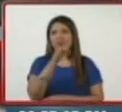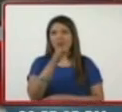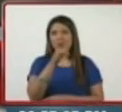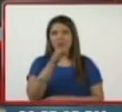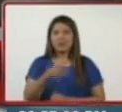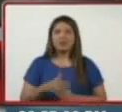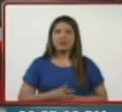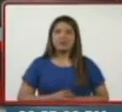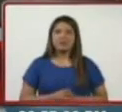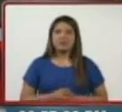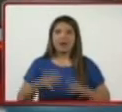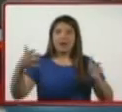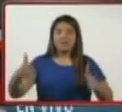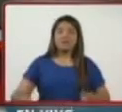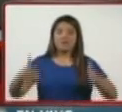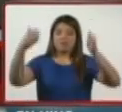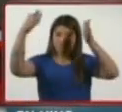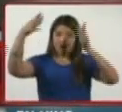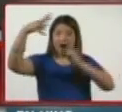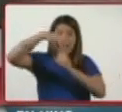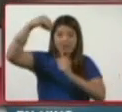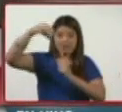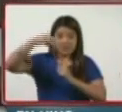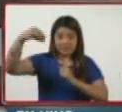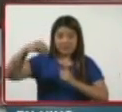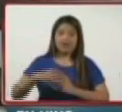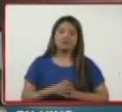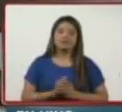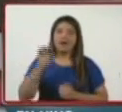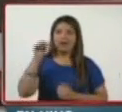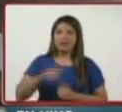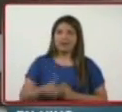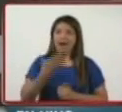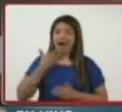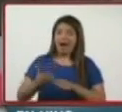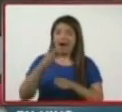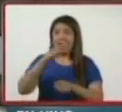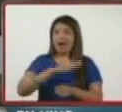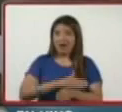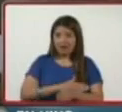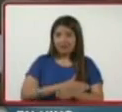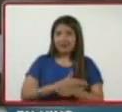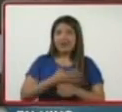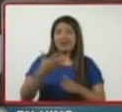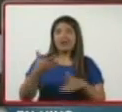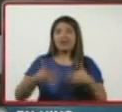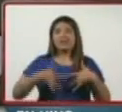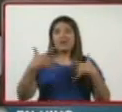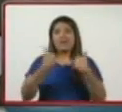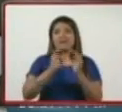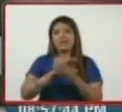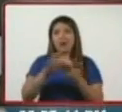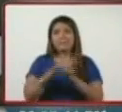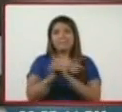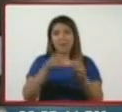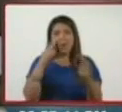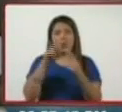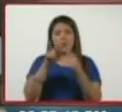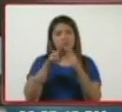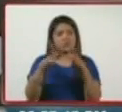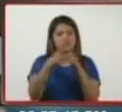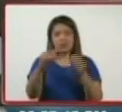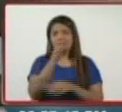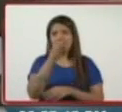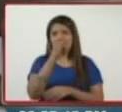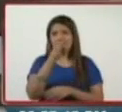encontramos en la Torre Británica, como tú lo decías, en Altamira. Acá hace unas horas se desarrollaron algunos hechos violentos. Pero para conocer los detalles de cada una